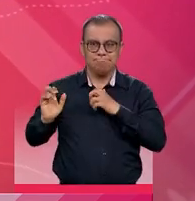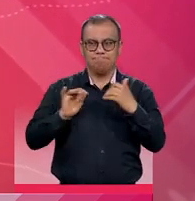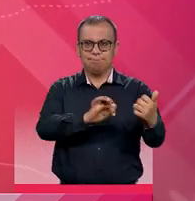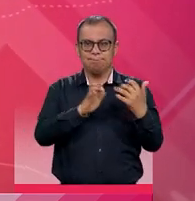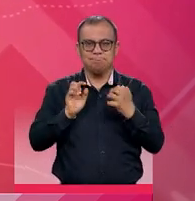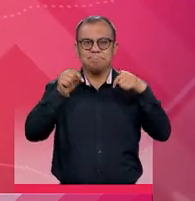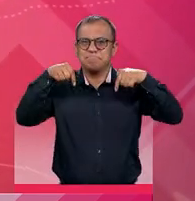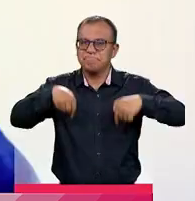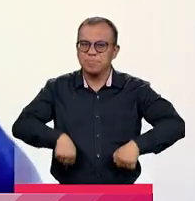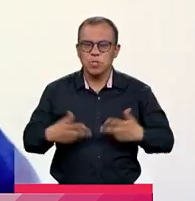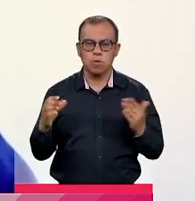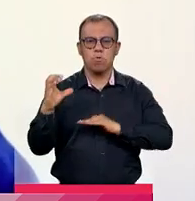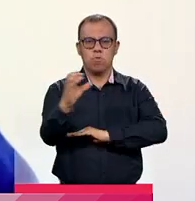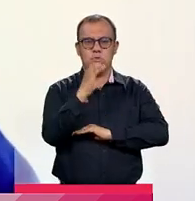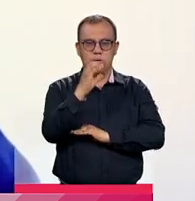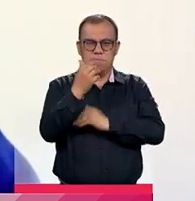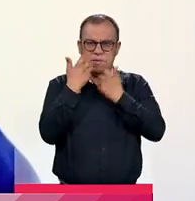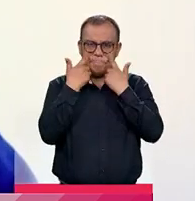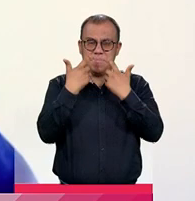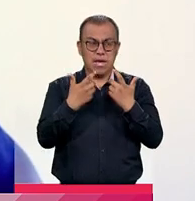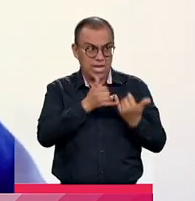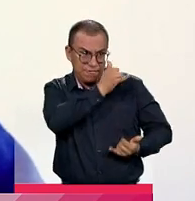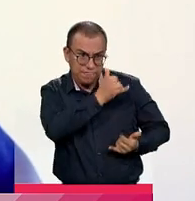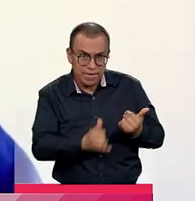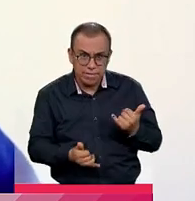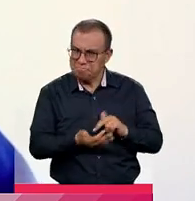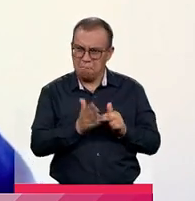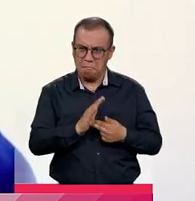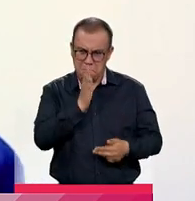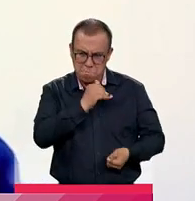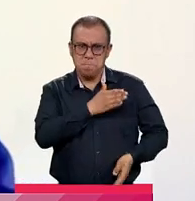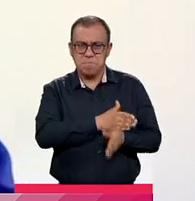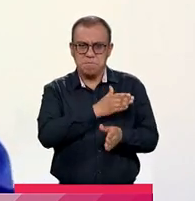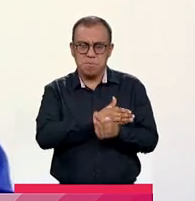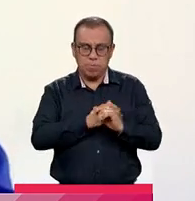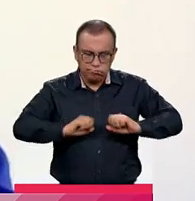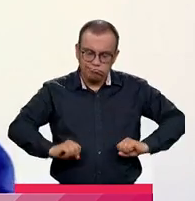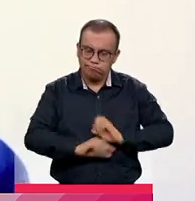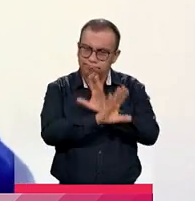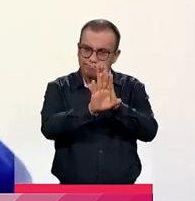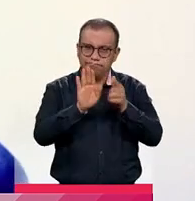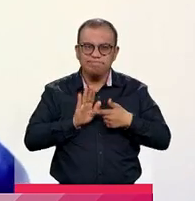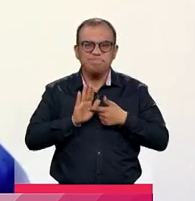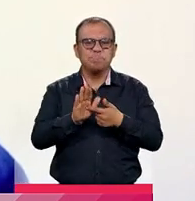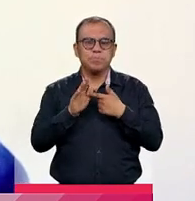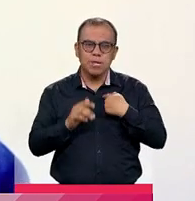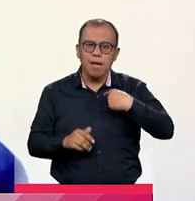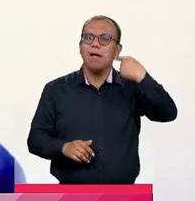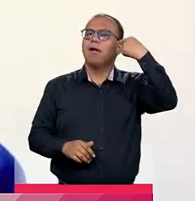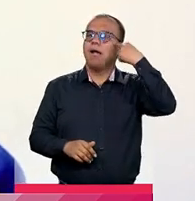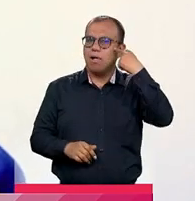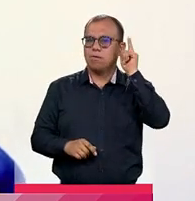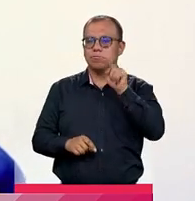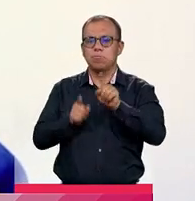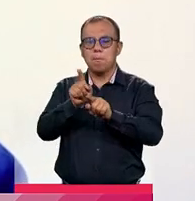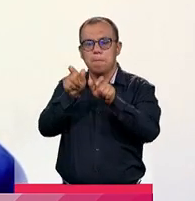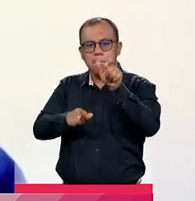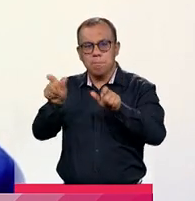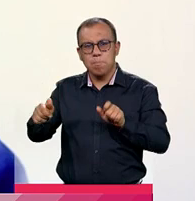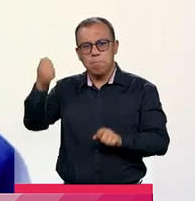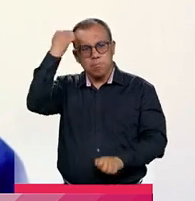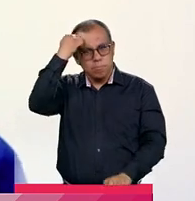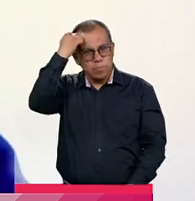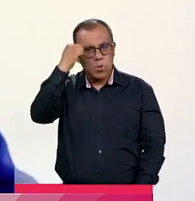se vive en Colombia, que no ha cesado, tienen claro, por supuesto, la estigmatización de los maestros y